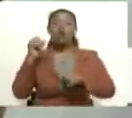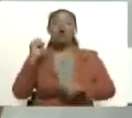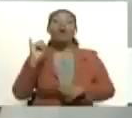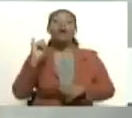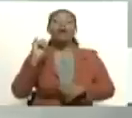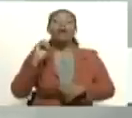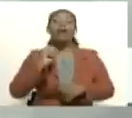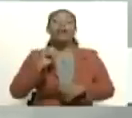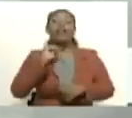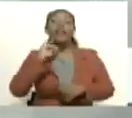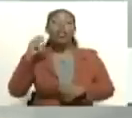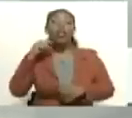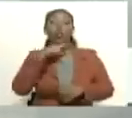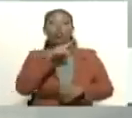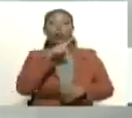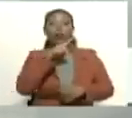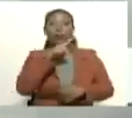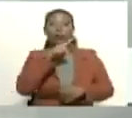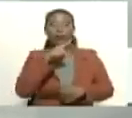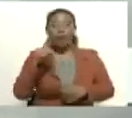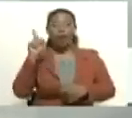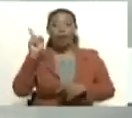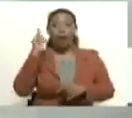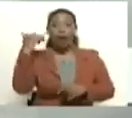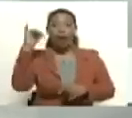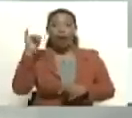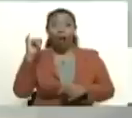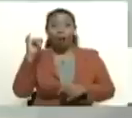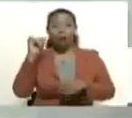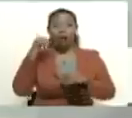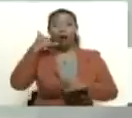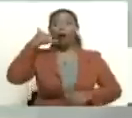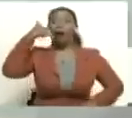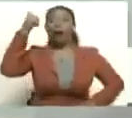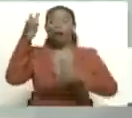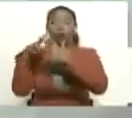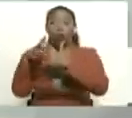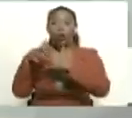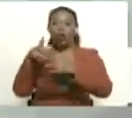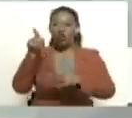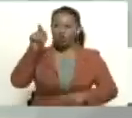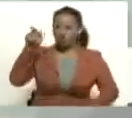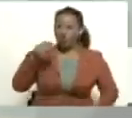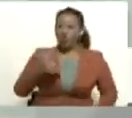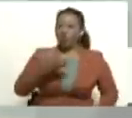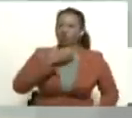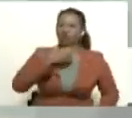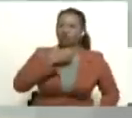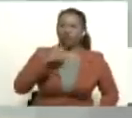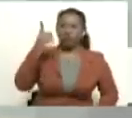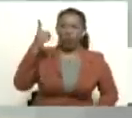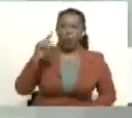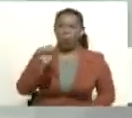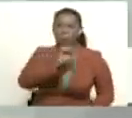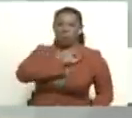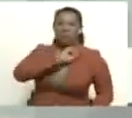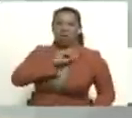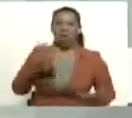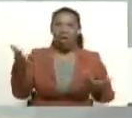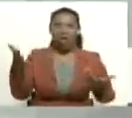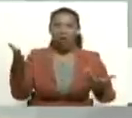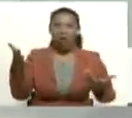se chorrió. Y por eso Trump lo llamó a Washington y le dijo, te chorreaste, Iván Duque. Y por eso